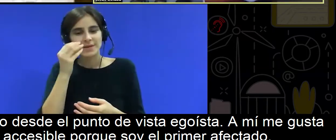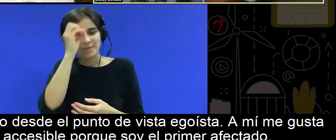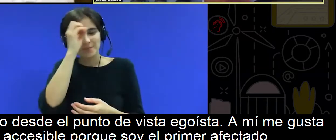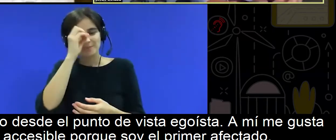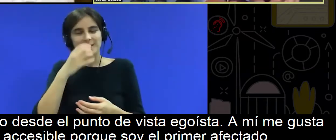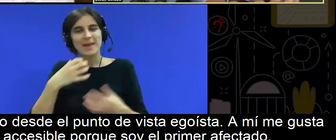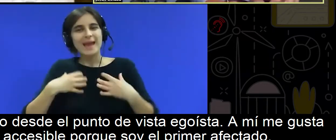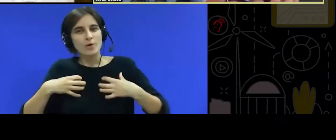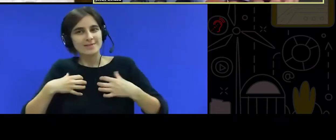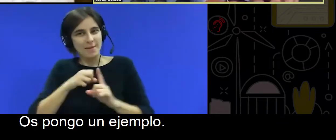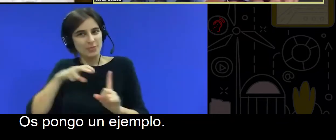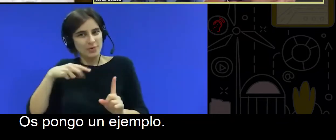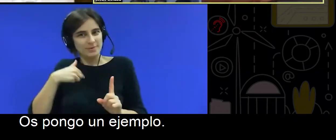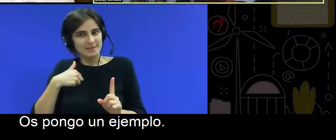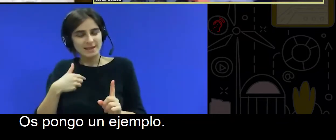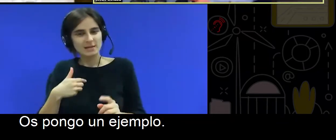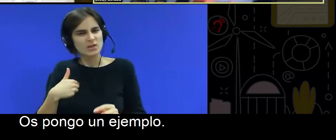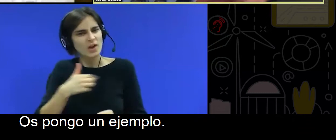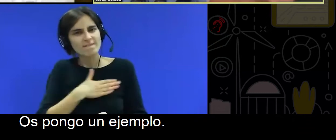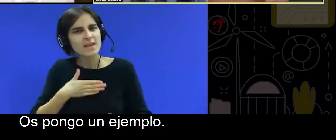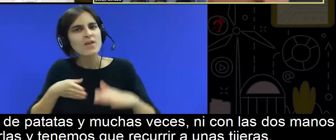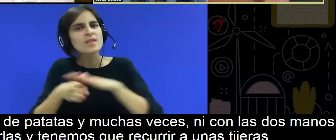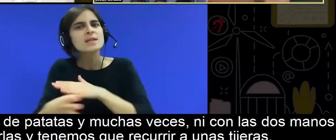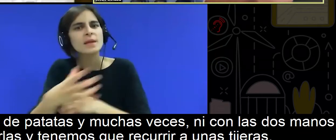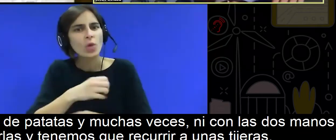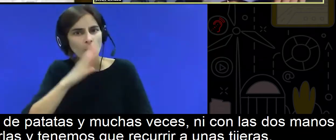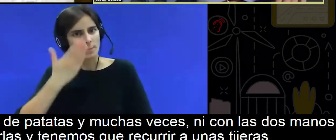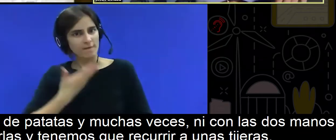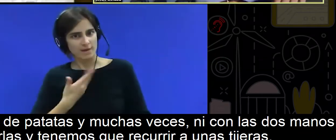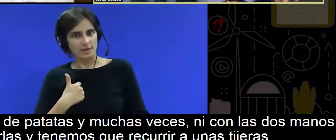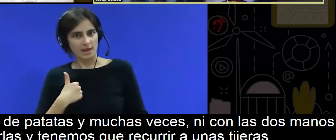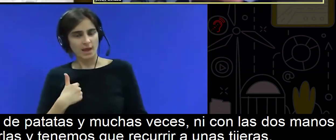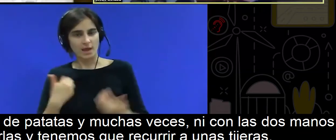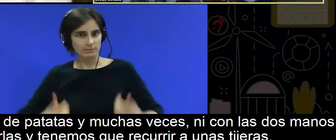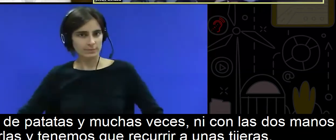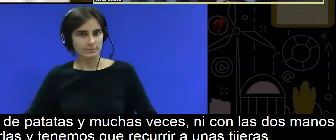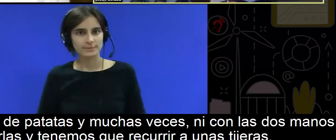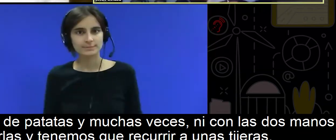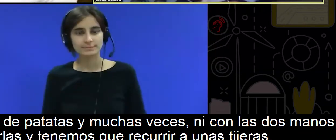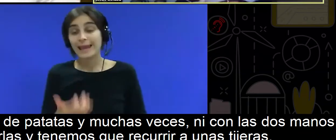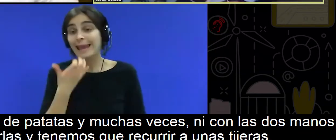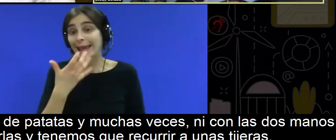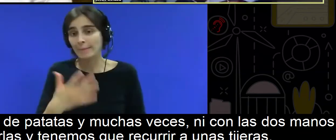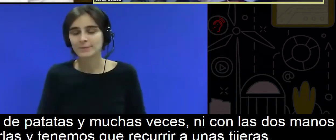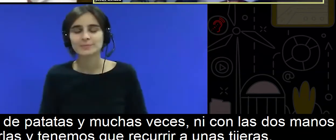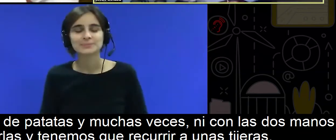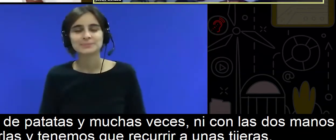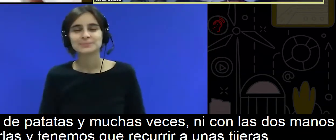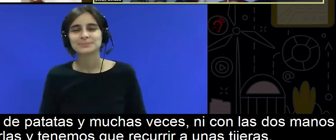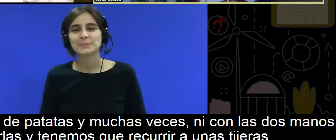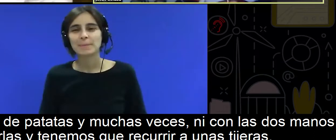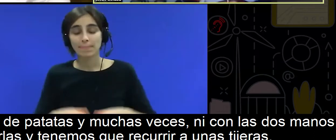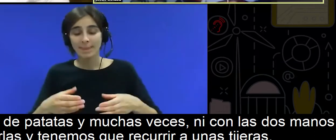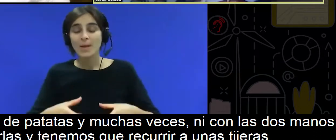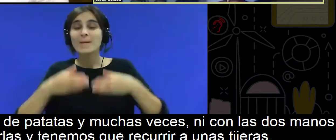soy el primer afectado, ¿no? Os pongo un ejemplo. Mismamente compramos una bolsa de patatas y muchas veces ni con las dos manos